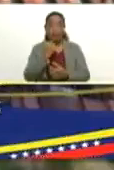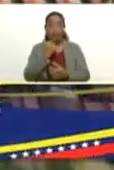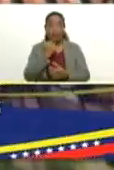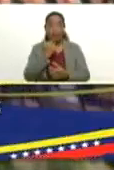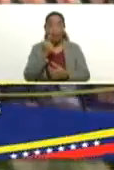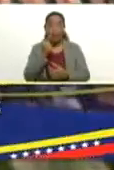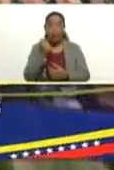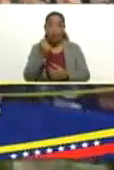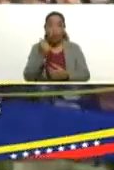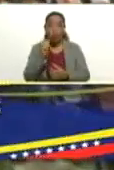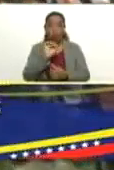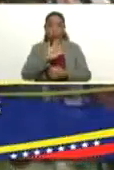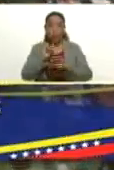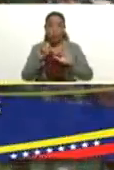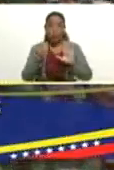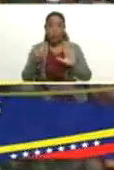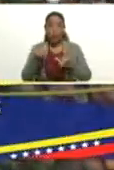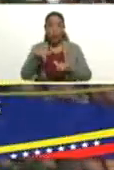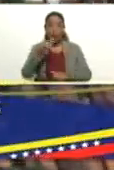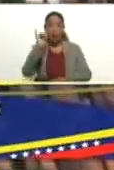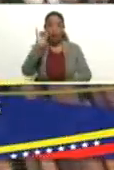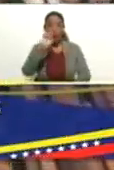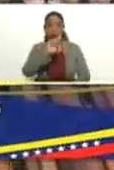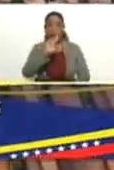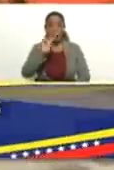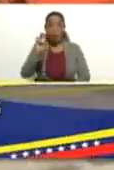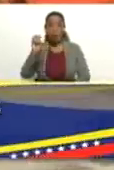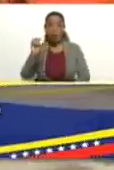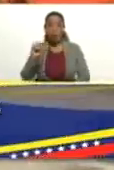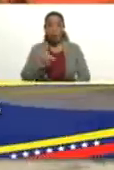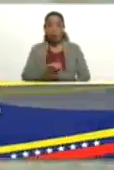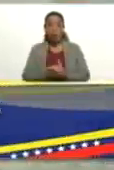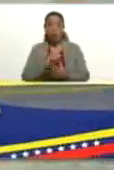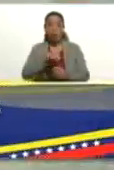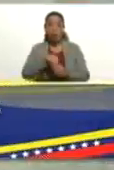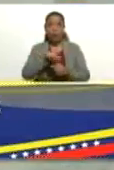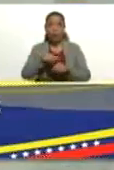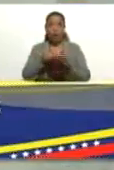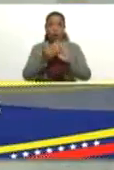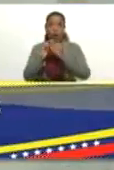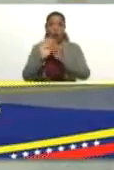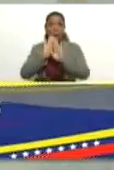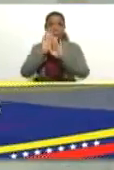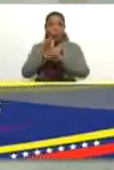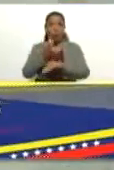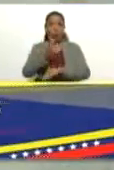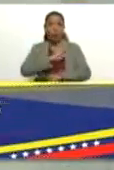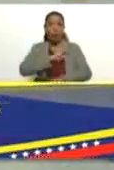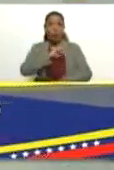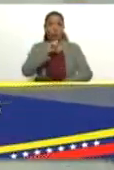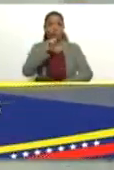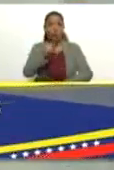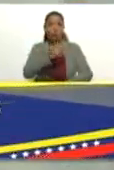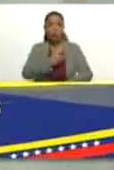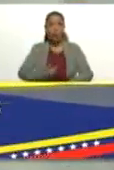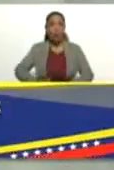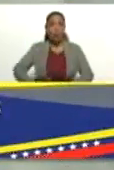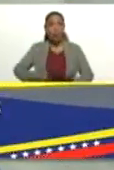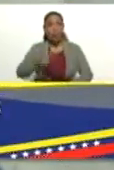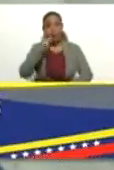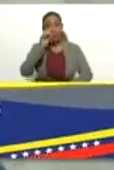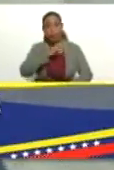56 viviendas. Con esta llegamos a 120 dentro de este urbanismo, y yo sé que con el apoyo suyo, señor presidente Nicolás Maduro, el